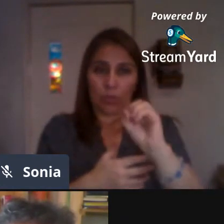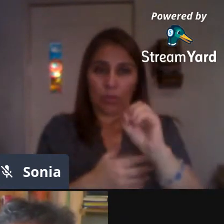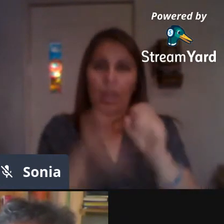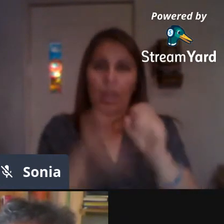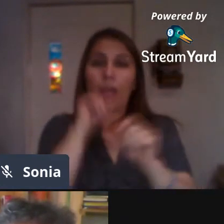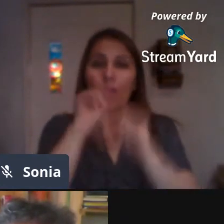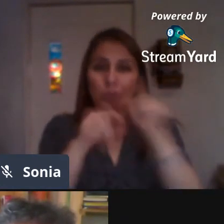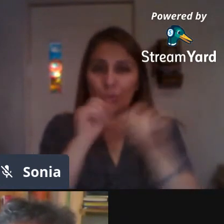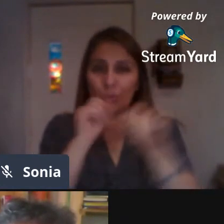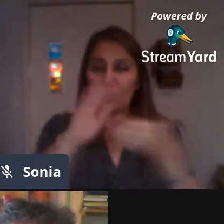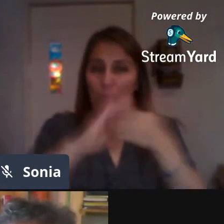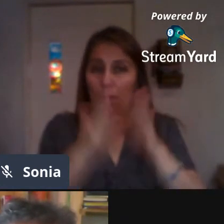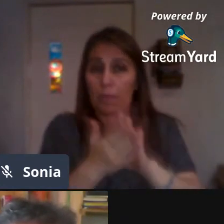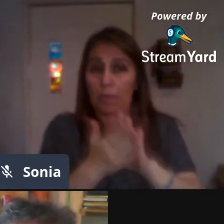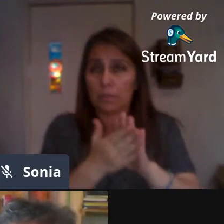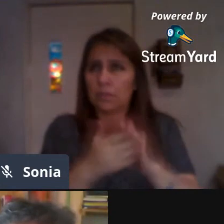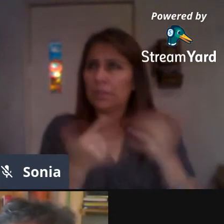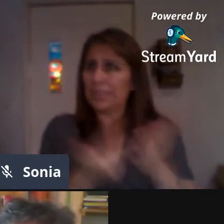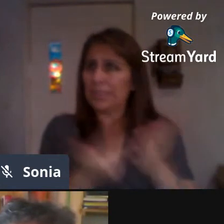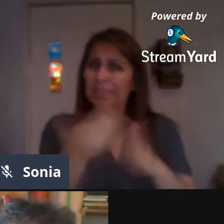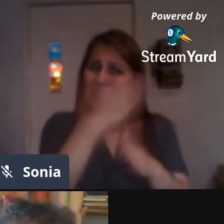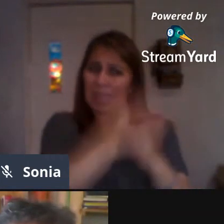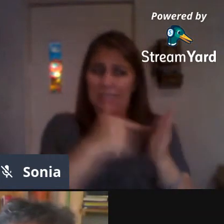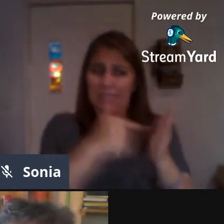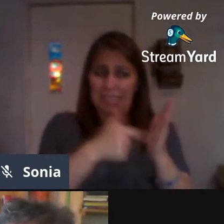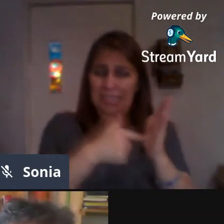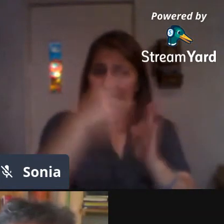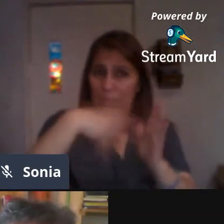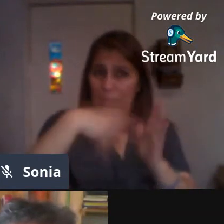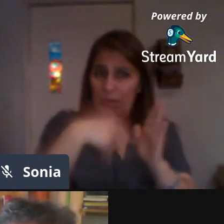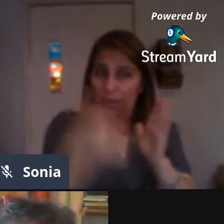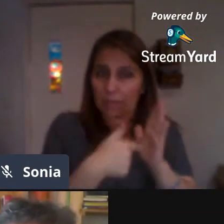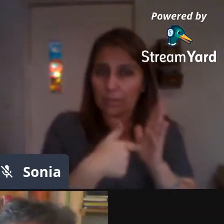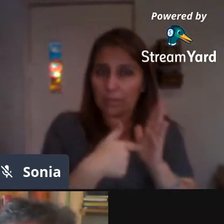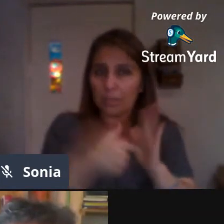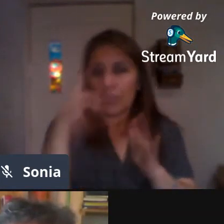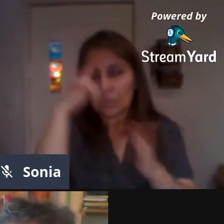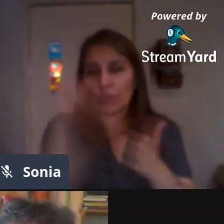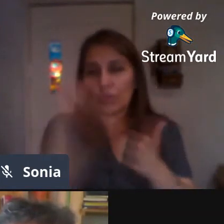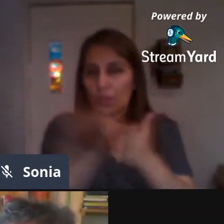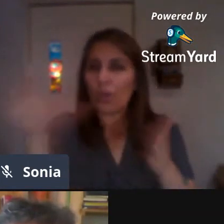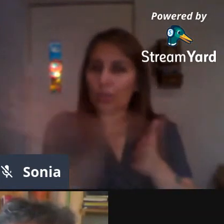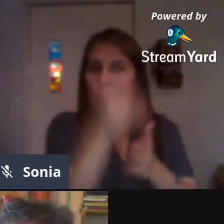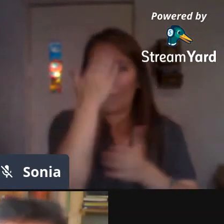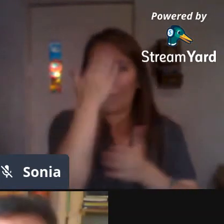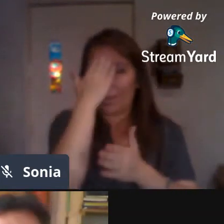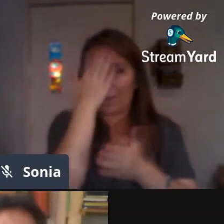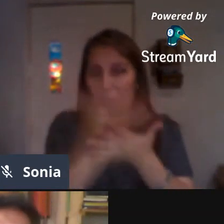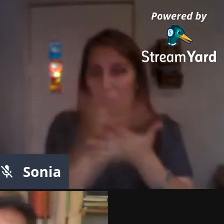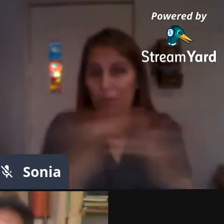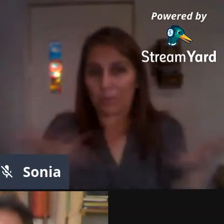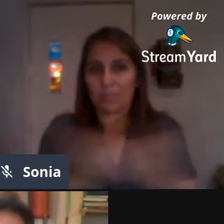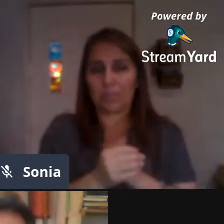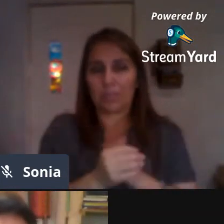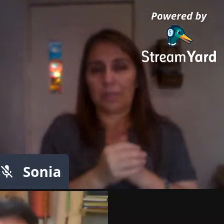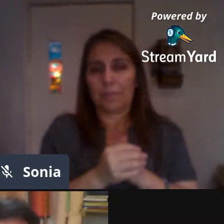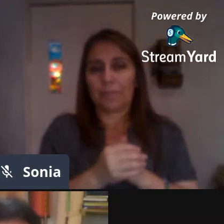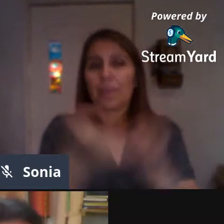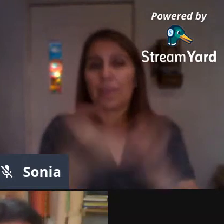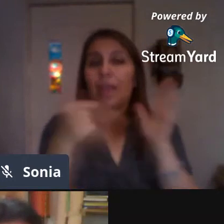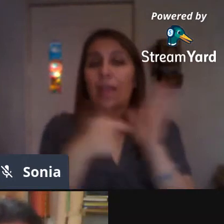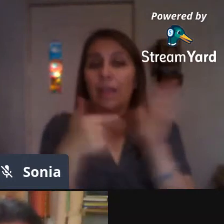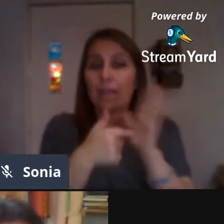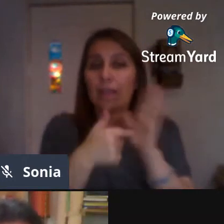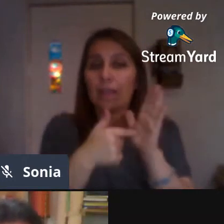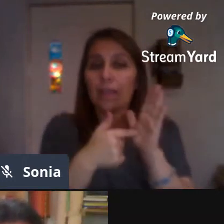hacer una conferencista eso lo de la puedo hacer en los en los medios el mismo gobierno qué es lo que deja oír este